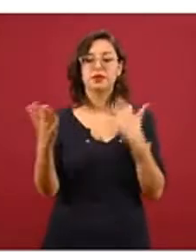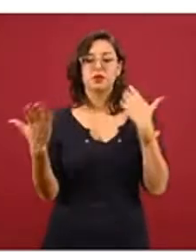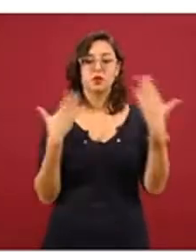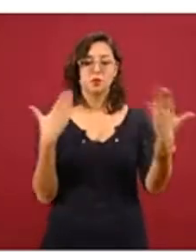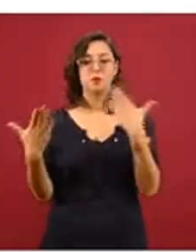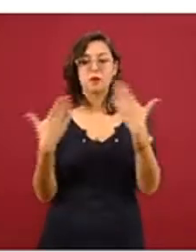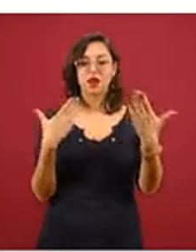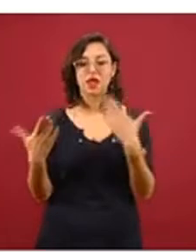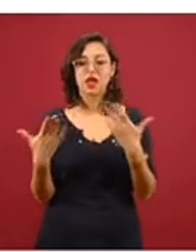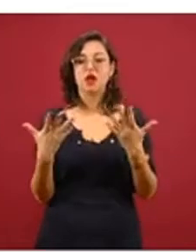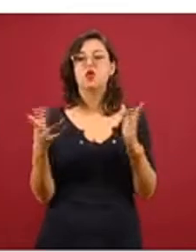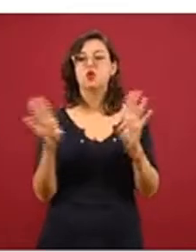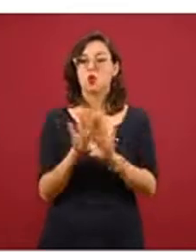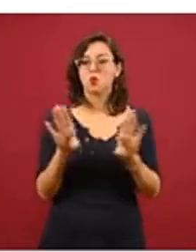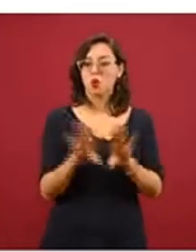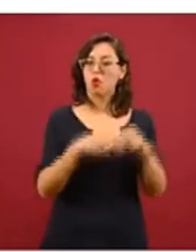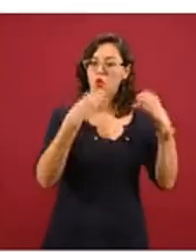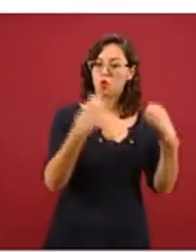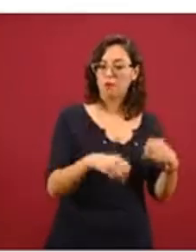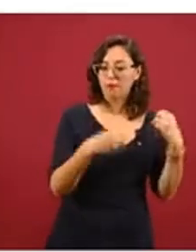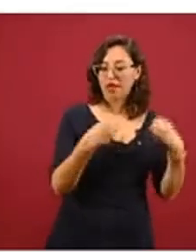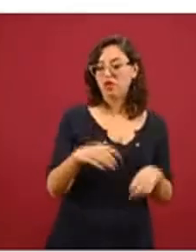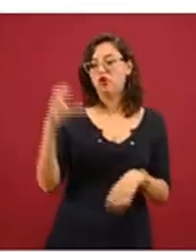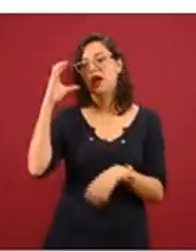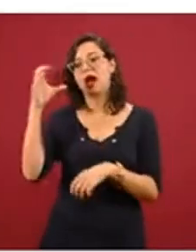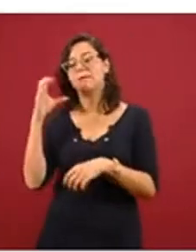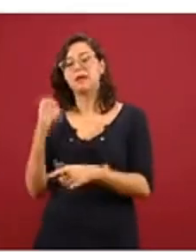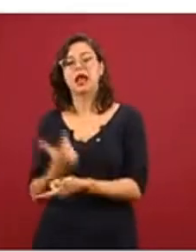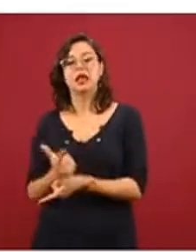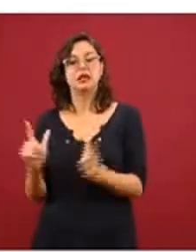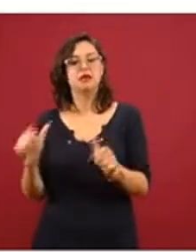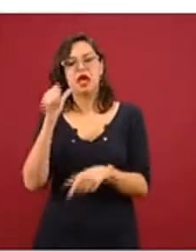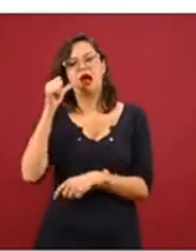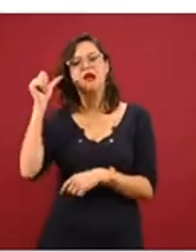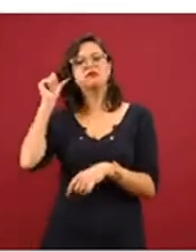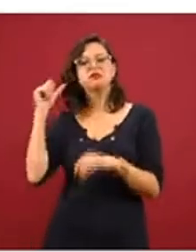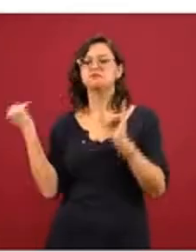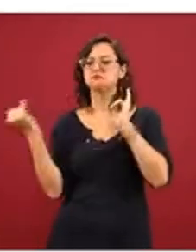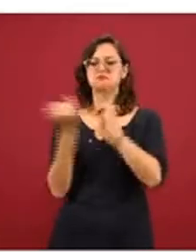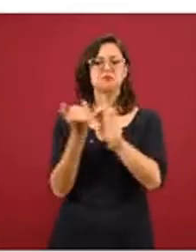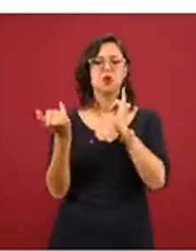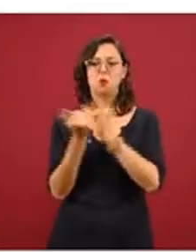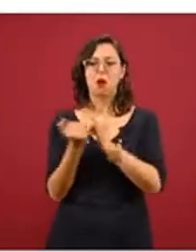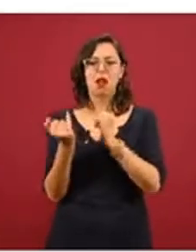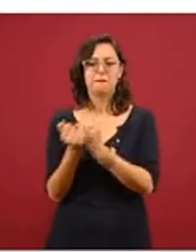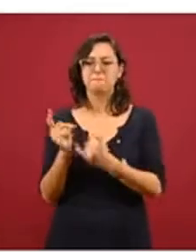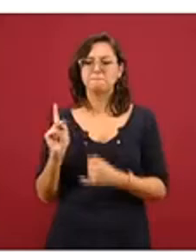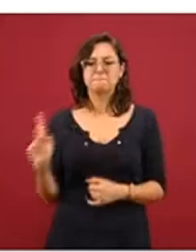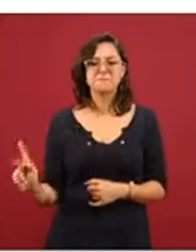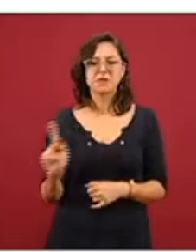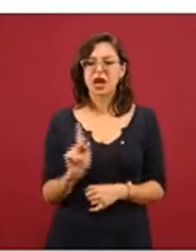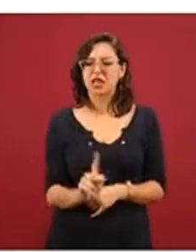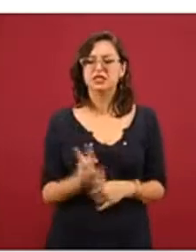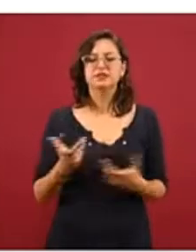representan precisamente la carga de ocupación, son similares a las de ayer. No tuvimos cambios para el día